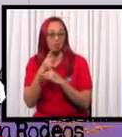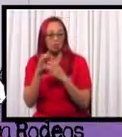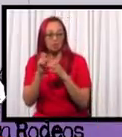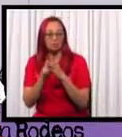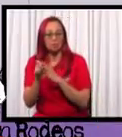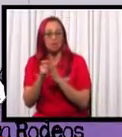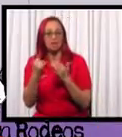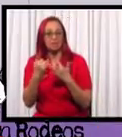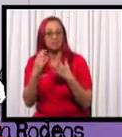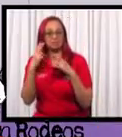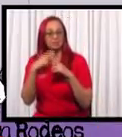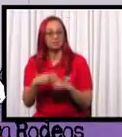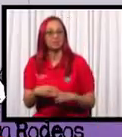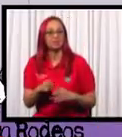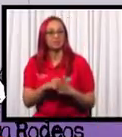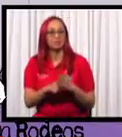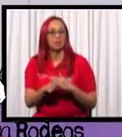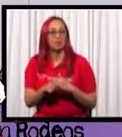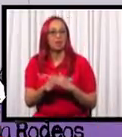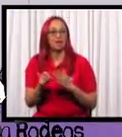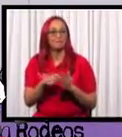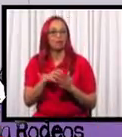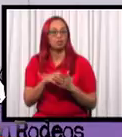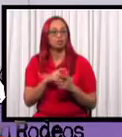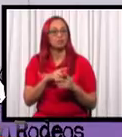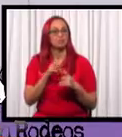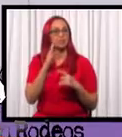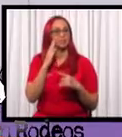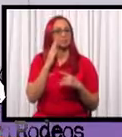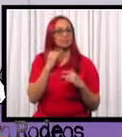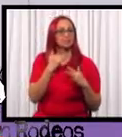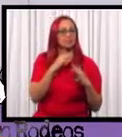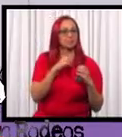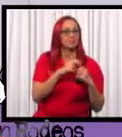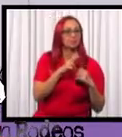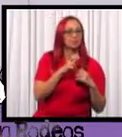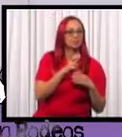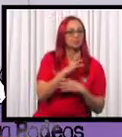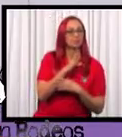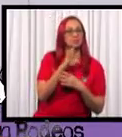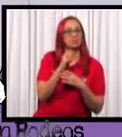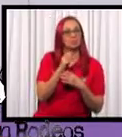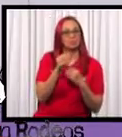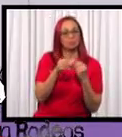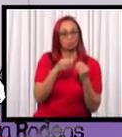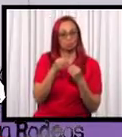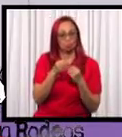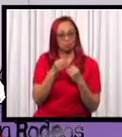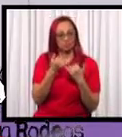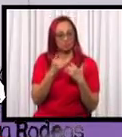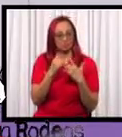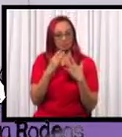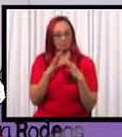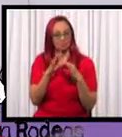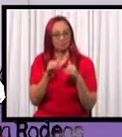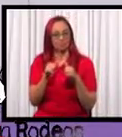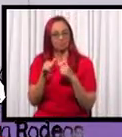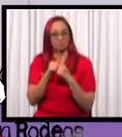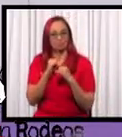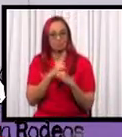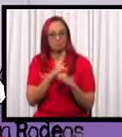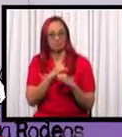denominado Escuela del Arroz, en donde hemos capacitado ya más de 250 productores. Estamos en convenios con el Instituto